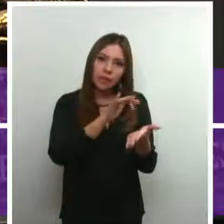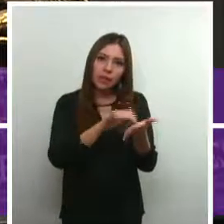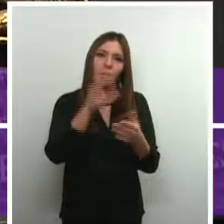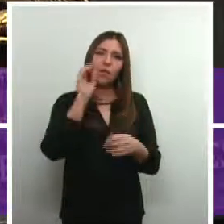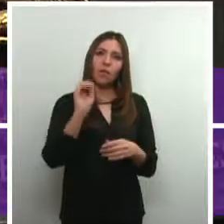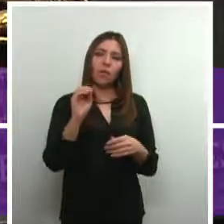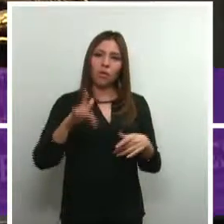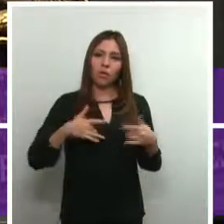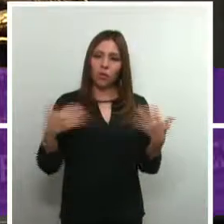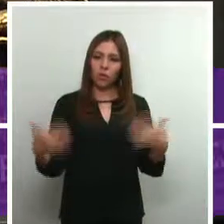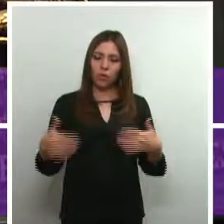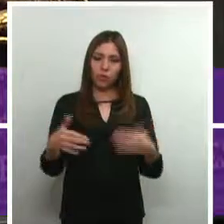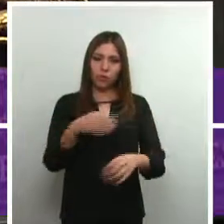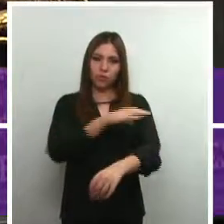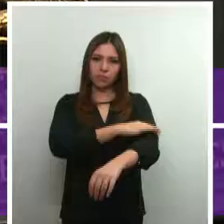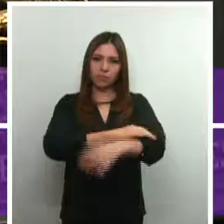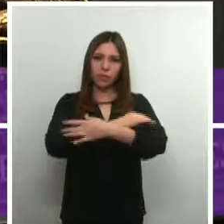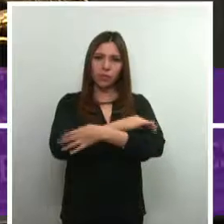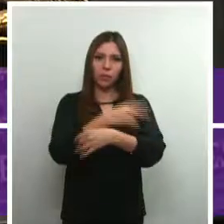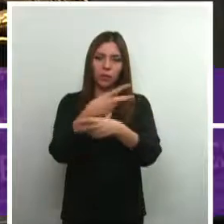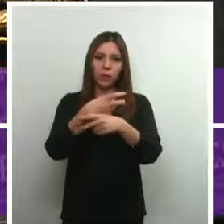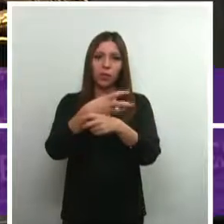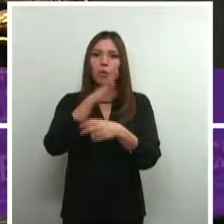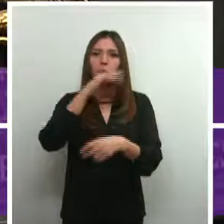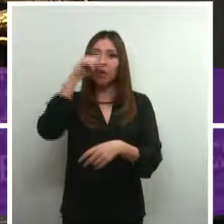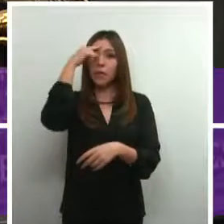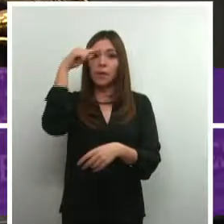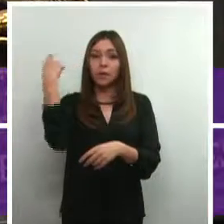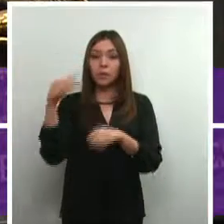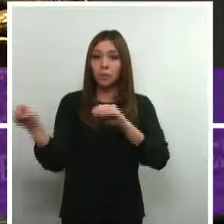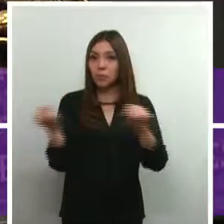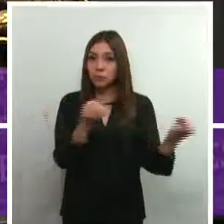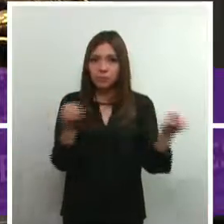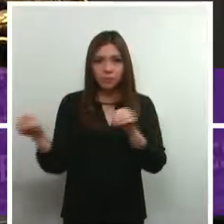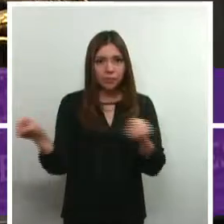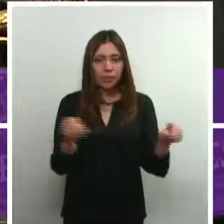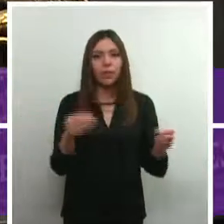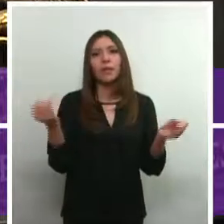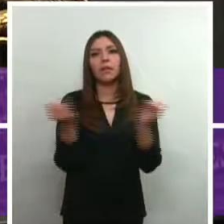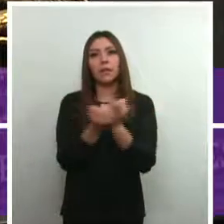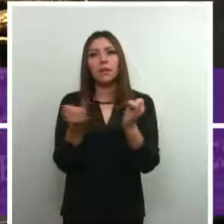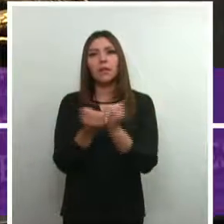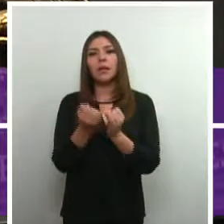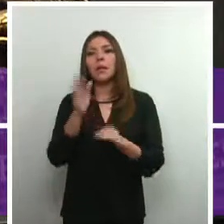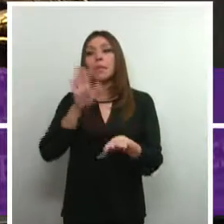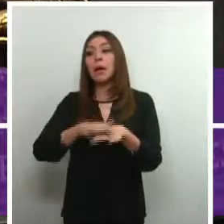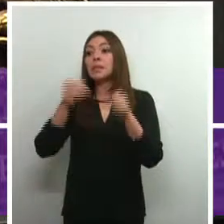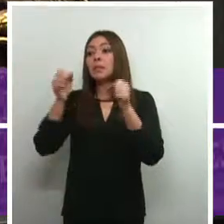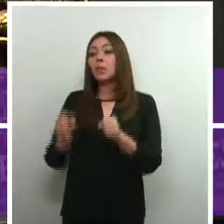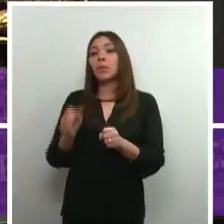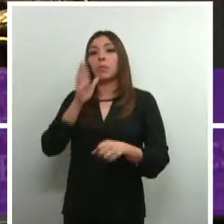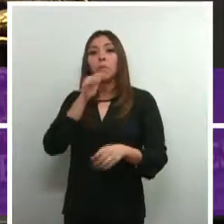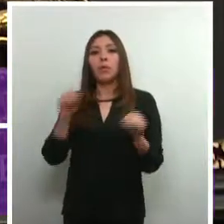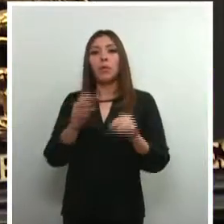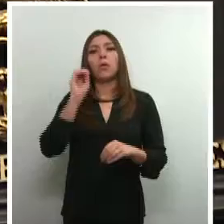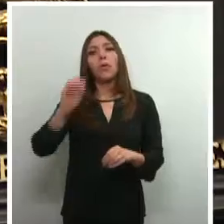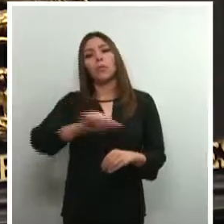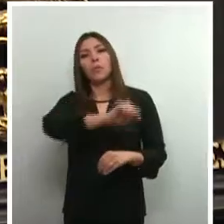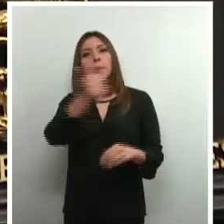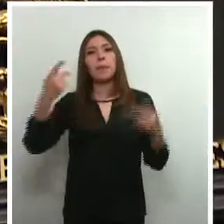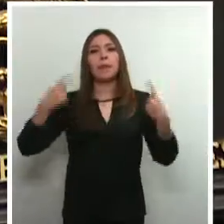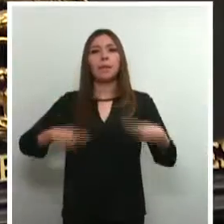las articulaciones que les impide desplazarse con facilidad y sobre todo con seguridad, o personas